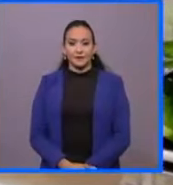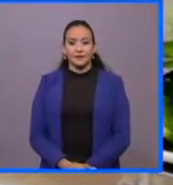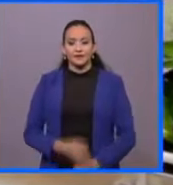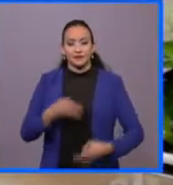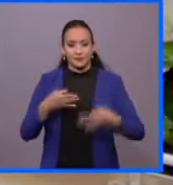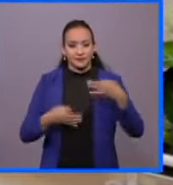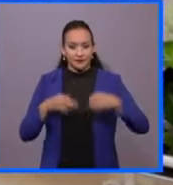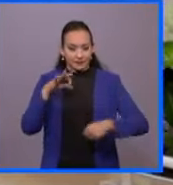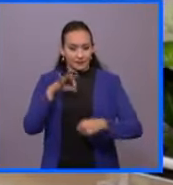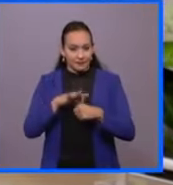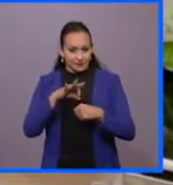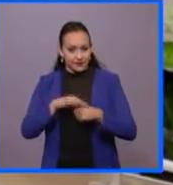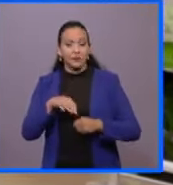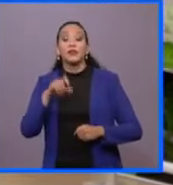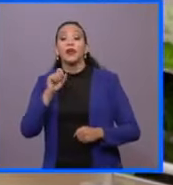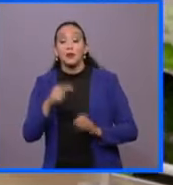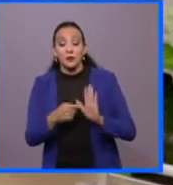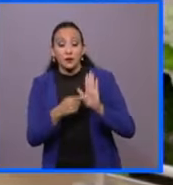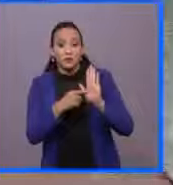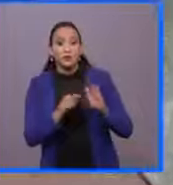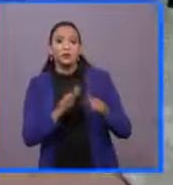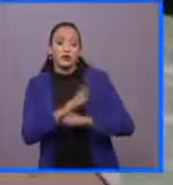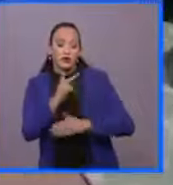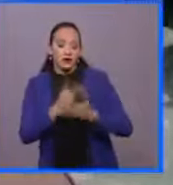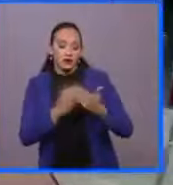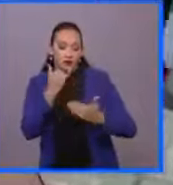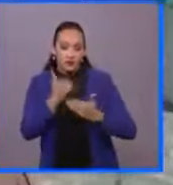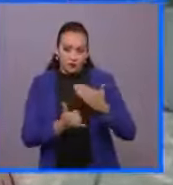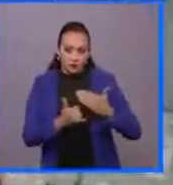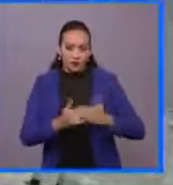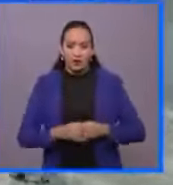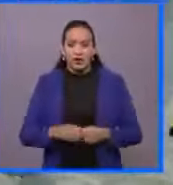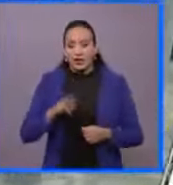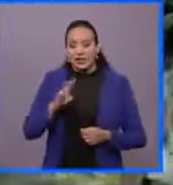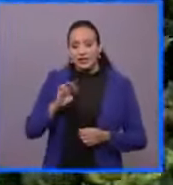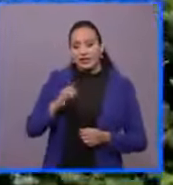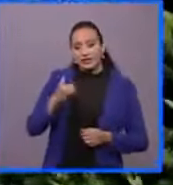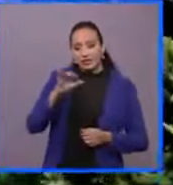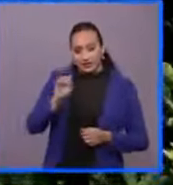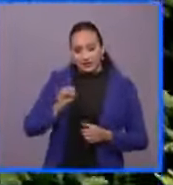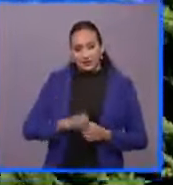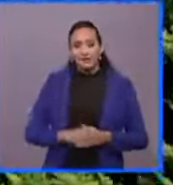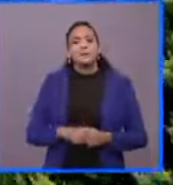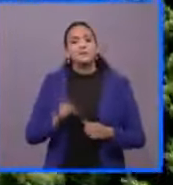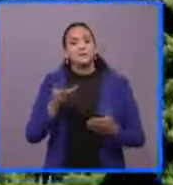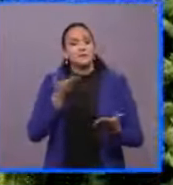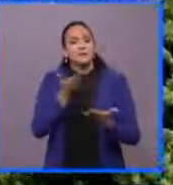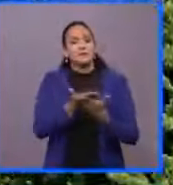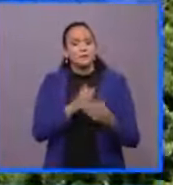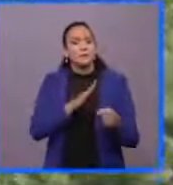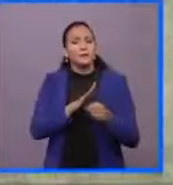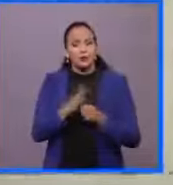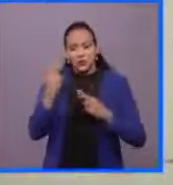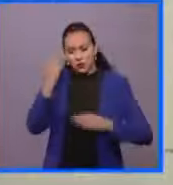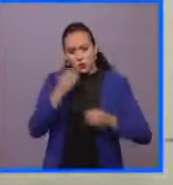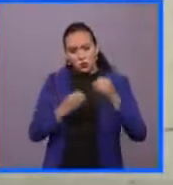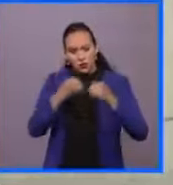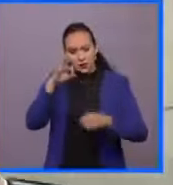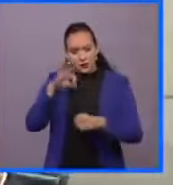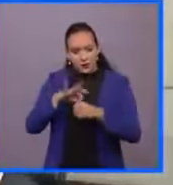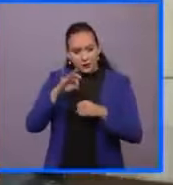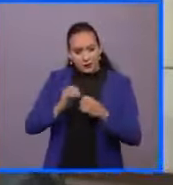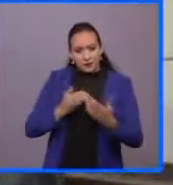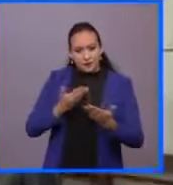El Tribunal Electoral también dio a conocer el proyecto del magistrado Reyes Rodríguez Mondragón, con el que propone resolver el juicio electoral